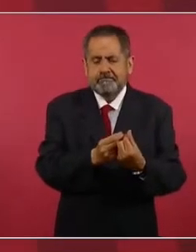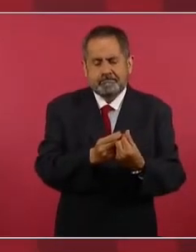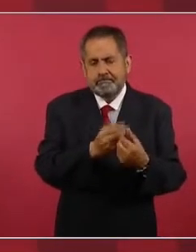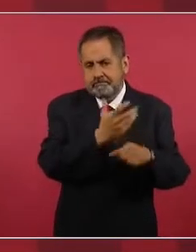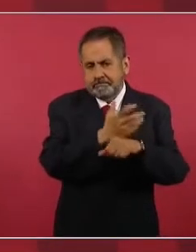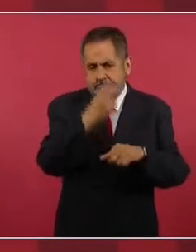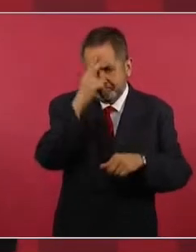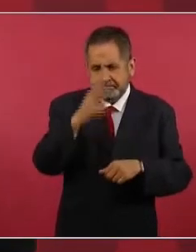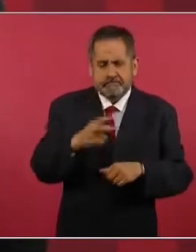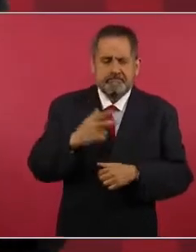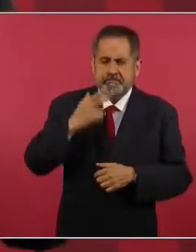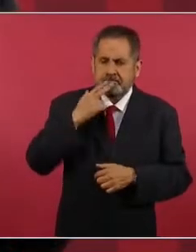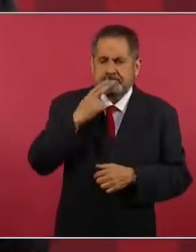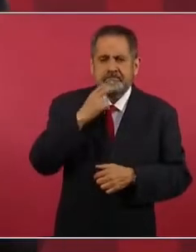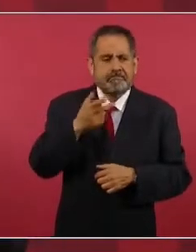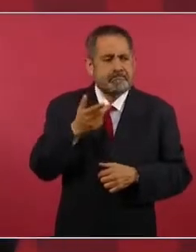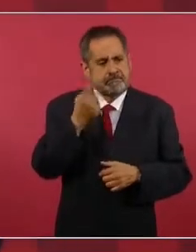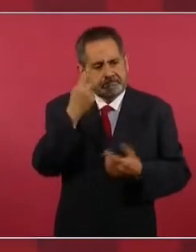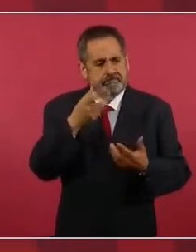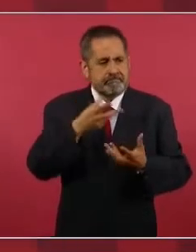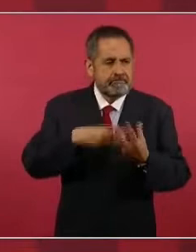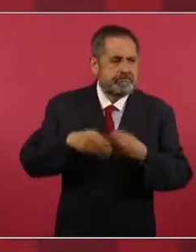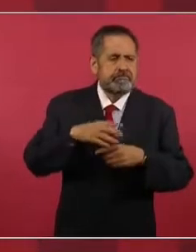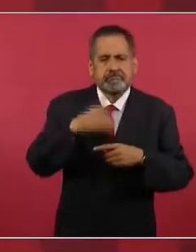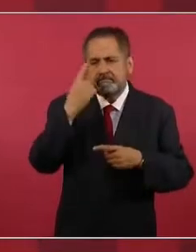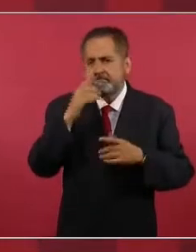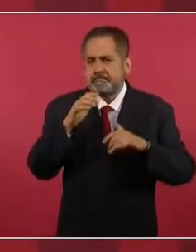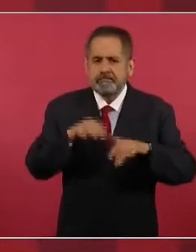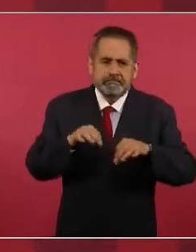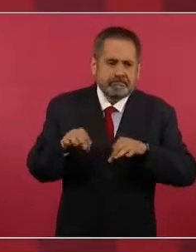en lo productivo, en lo laboral.